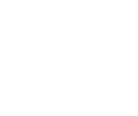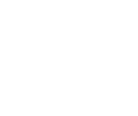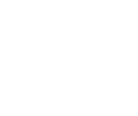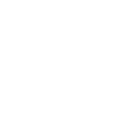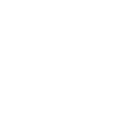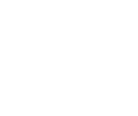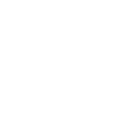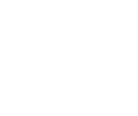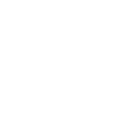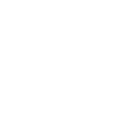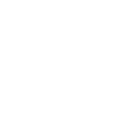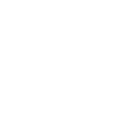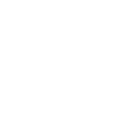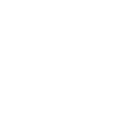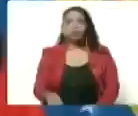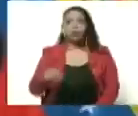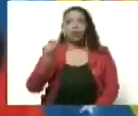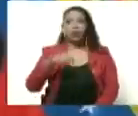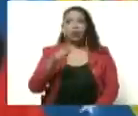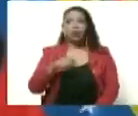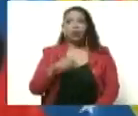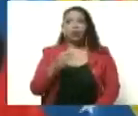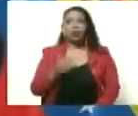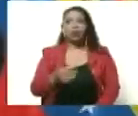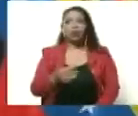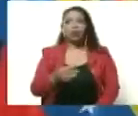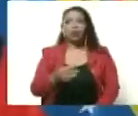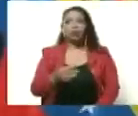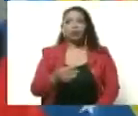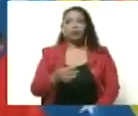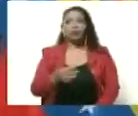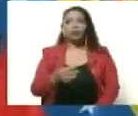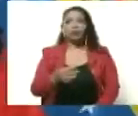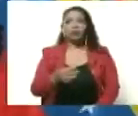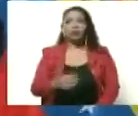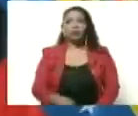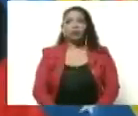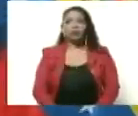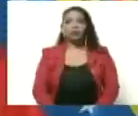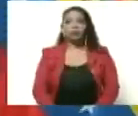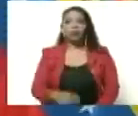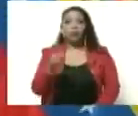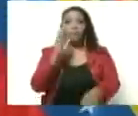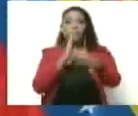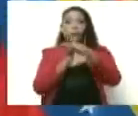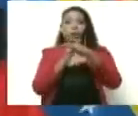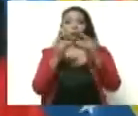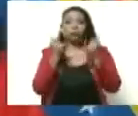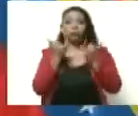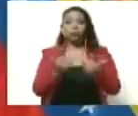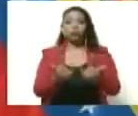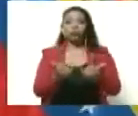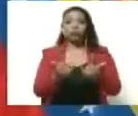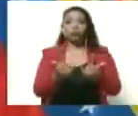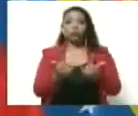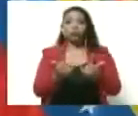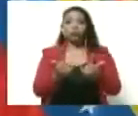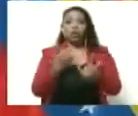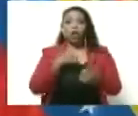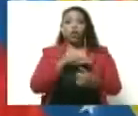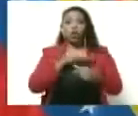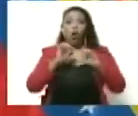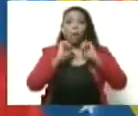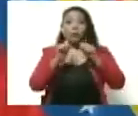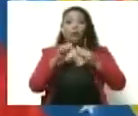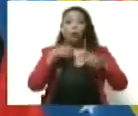16-11-2011. Estos dos sujetos fueron detenidos inmediatamente y nosotros comenzamos